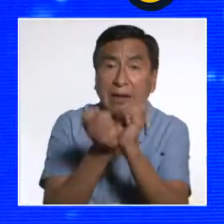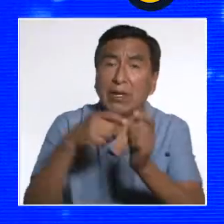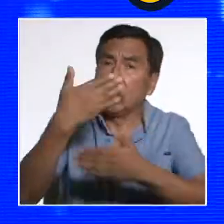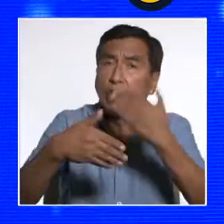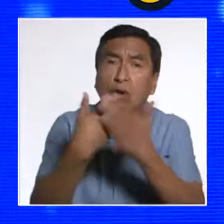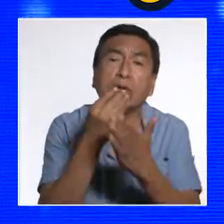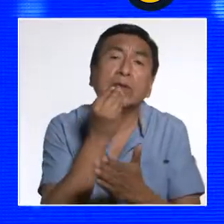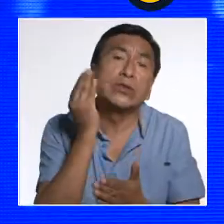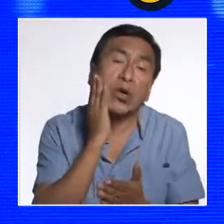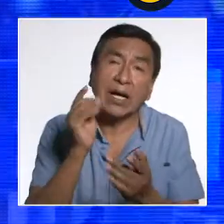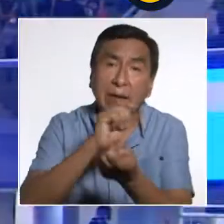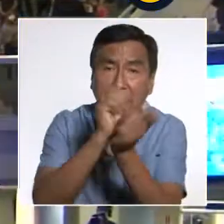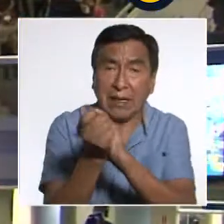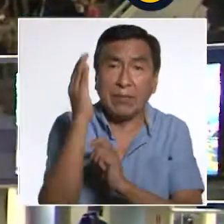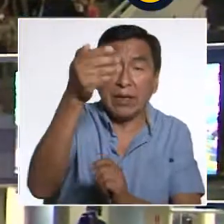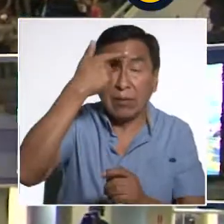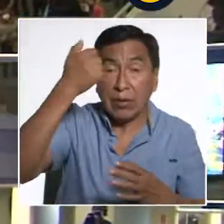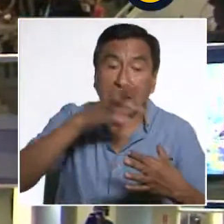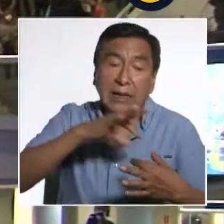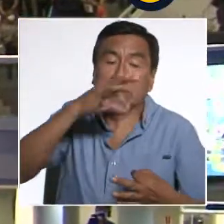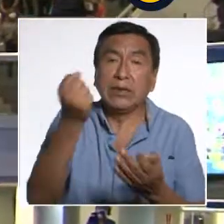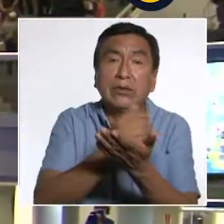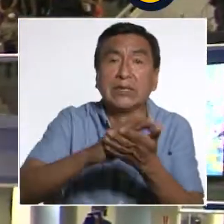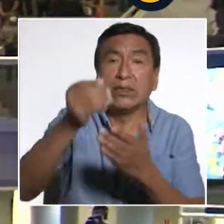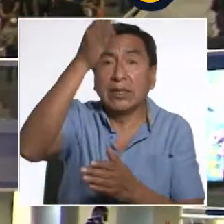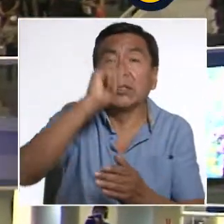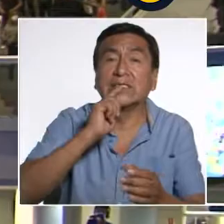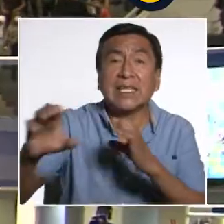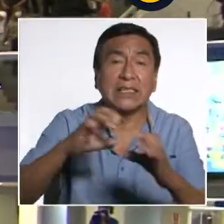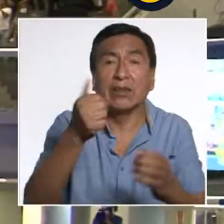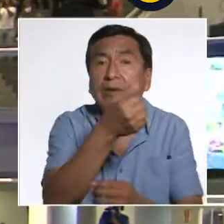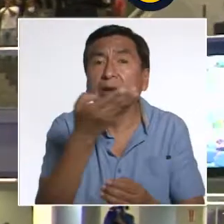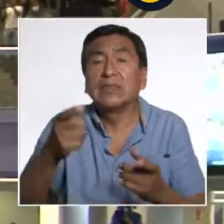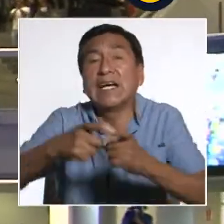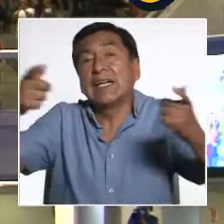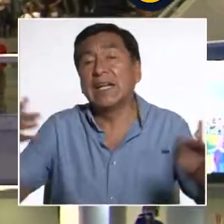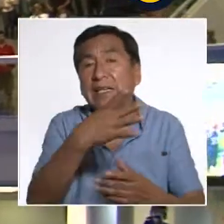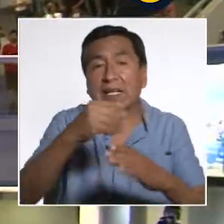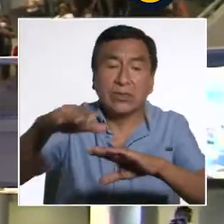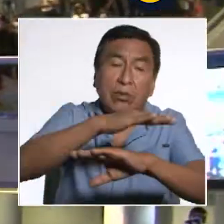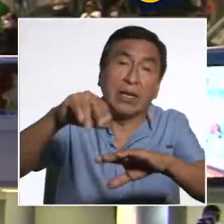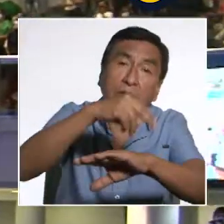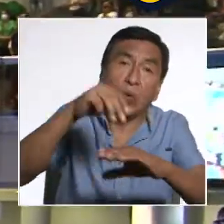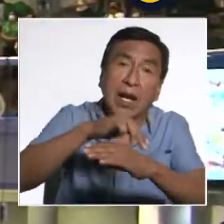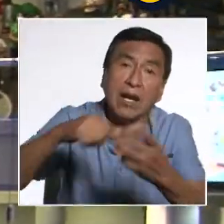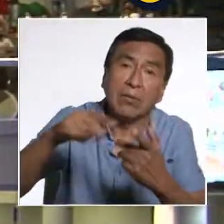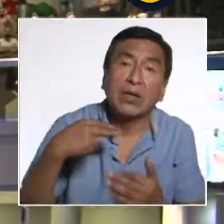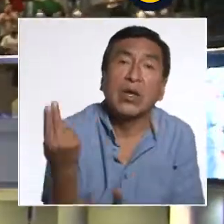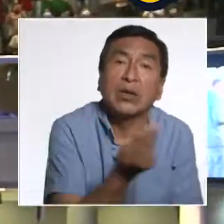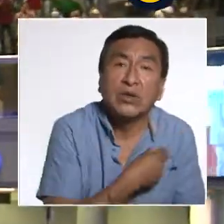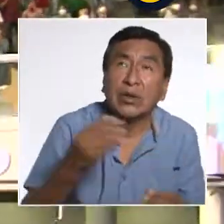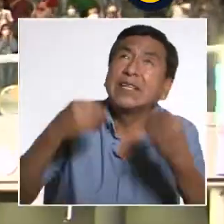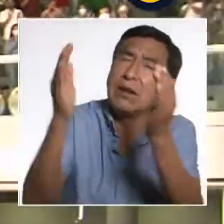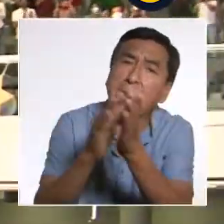qué? Porque el Espíritu Santo de Dios está haciendo algo grande y sobrenatural en medio de nosotros. Denle un aplauso